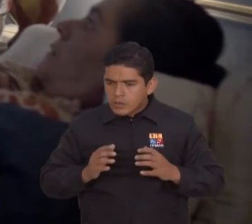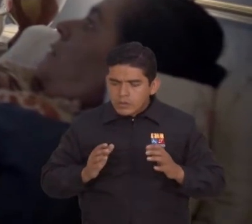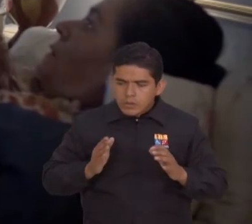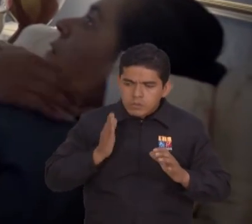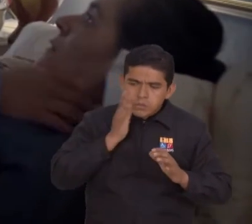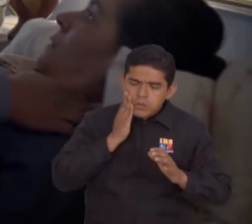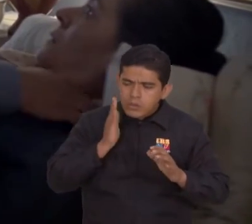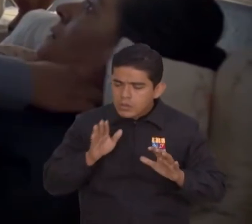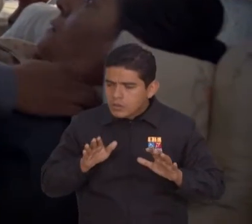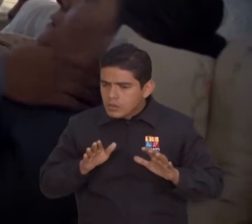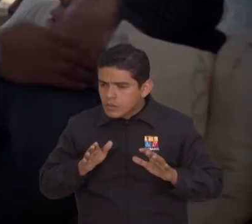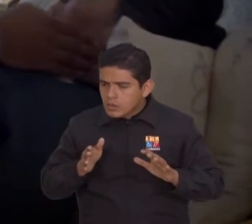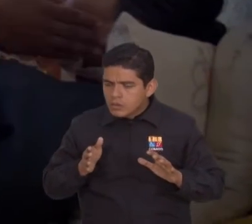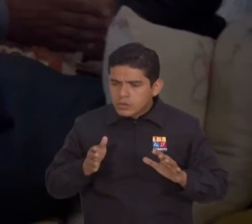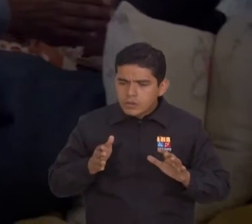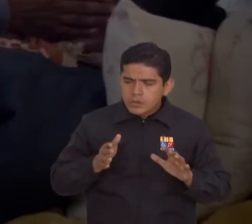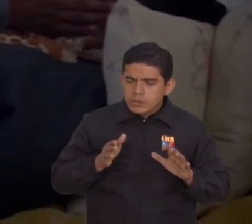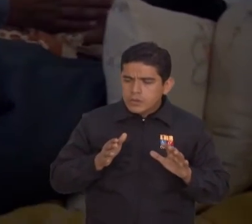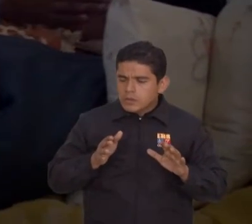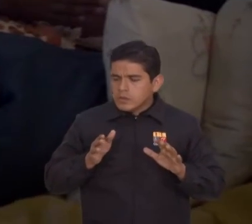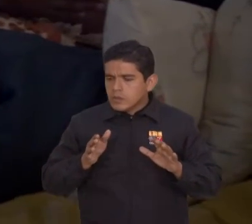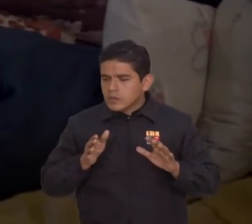Mamá.